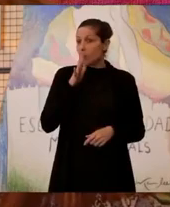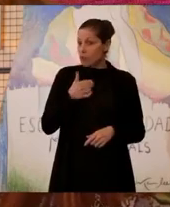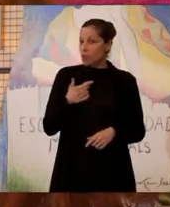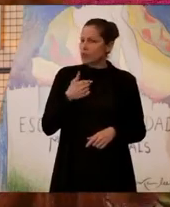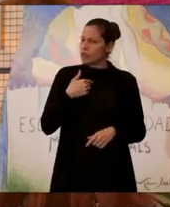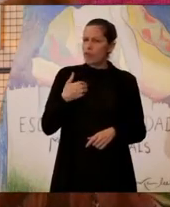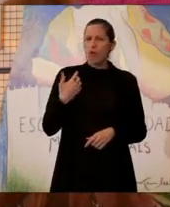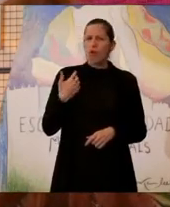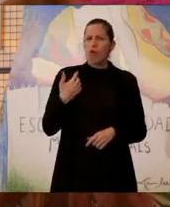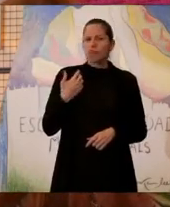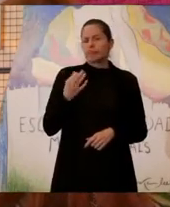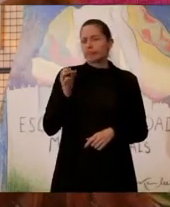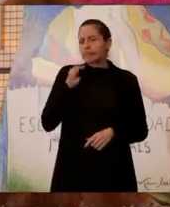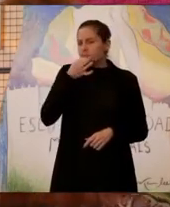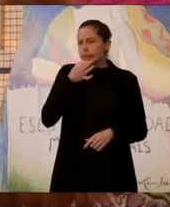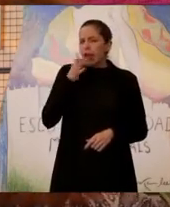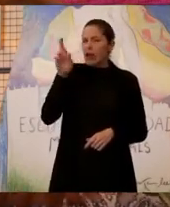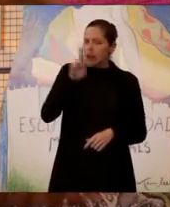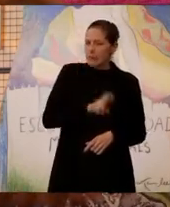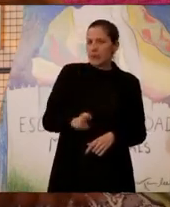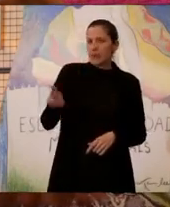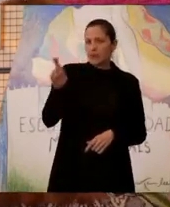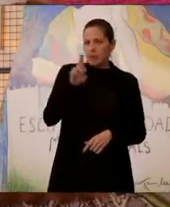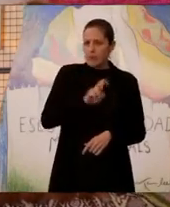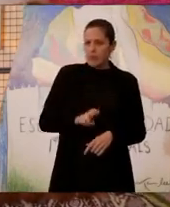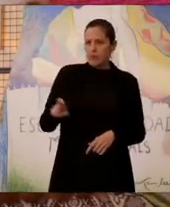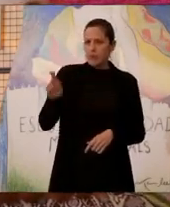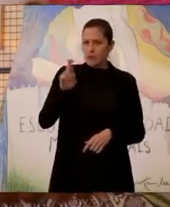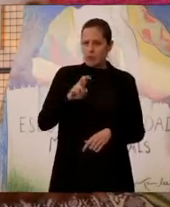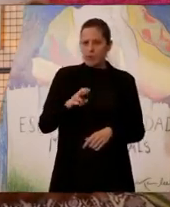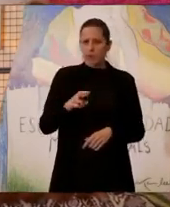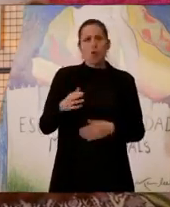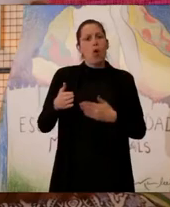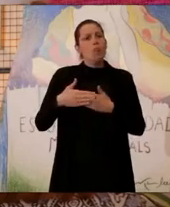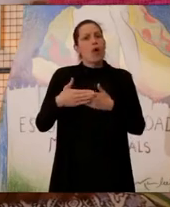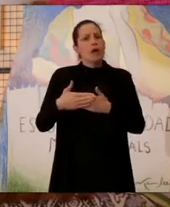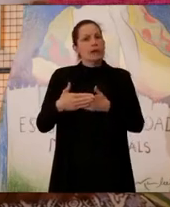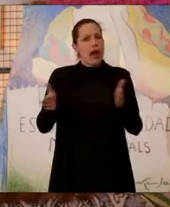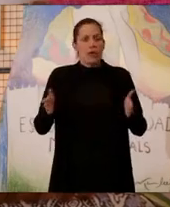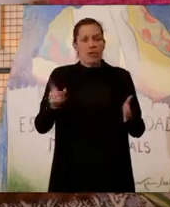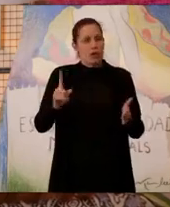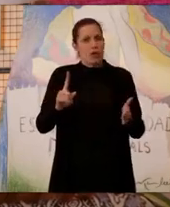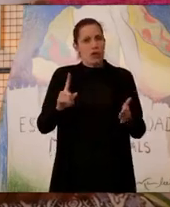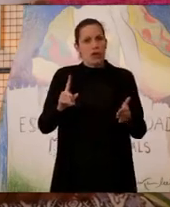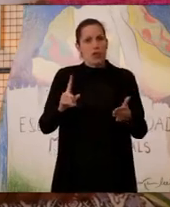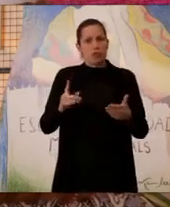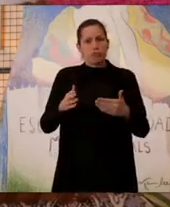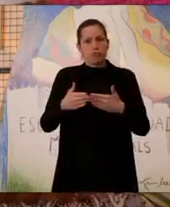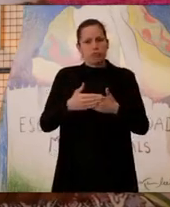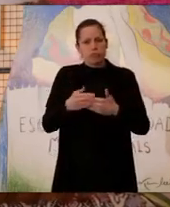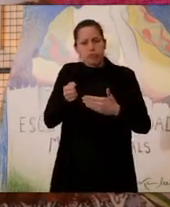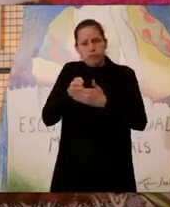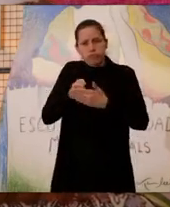nos han abierto la puerta bueno hemos empujado tanto que la hemos reventado vale hemos entrado